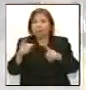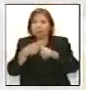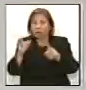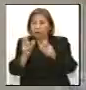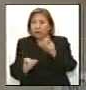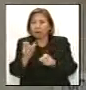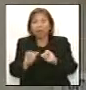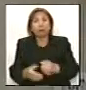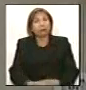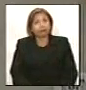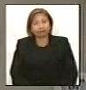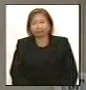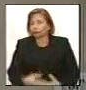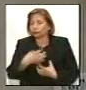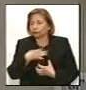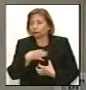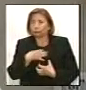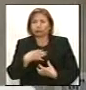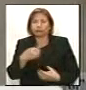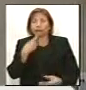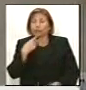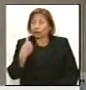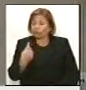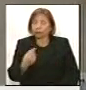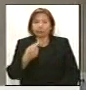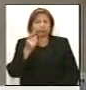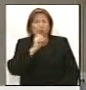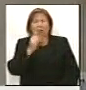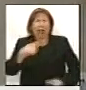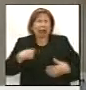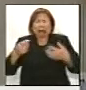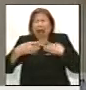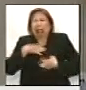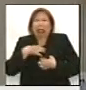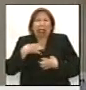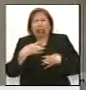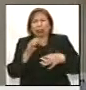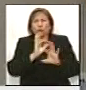población. Aquí no estamos para criticar, ni ponernos cabes,